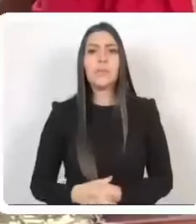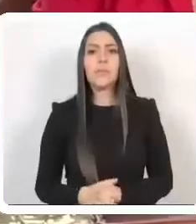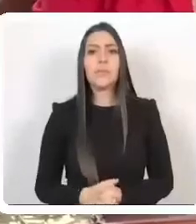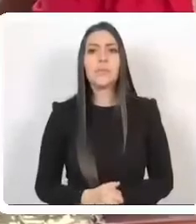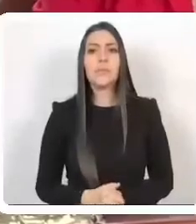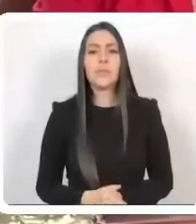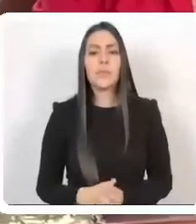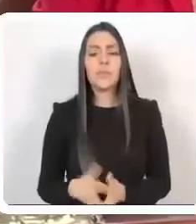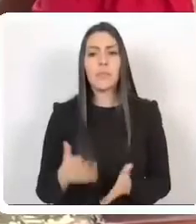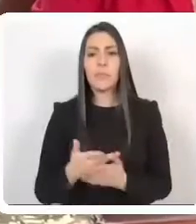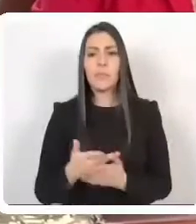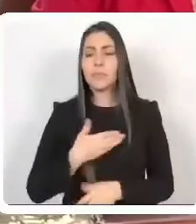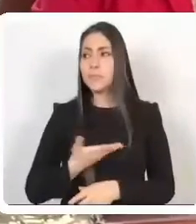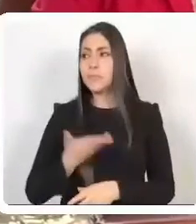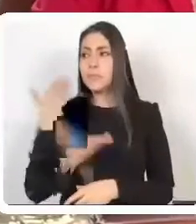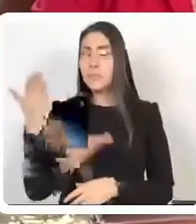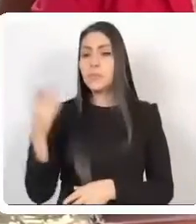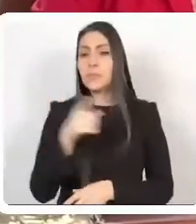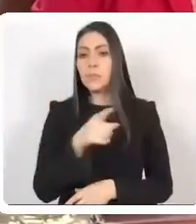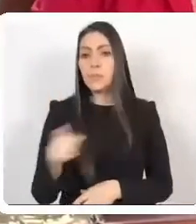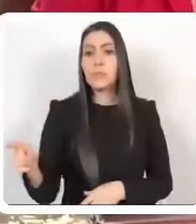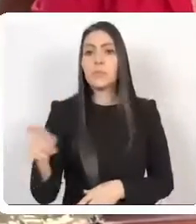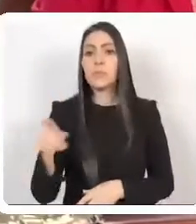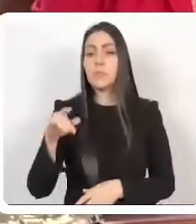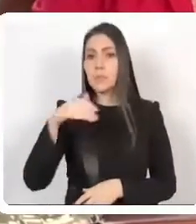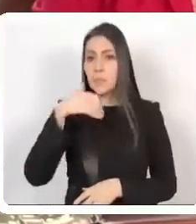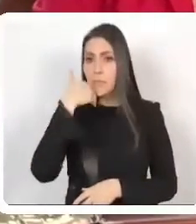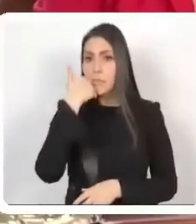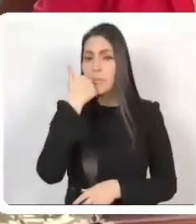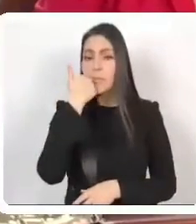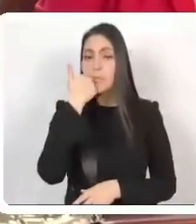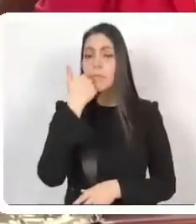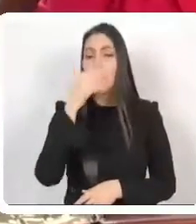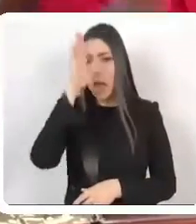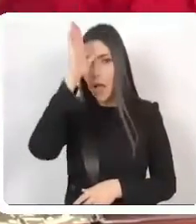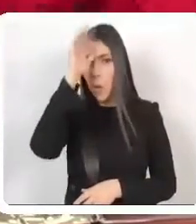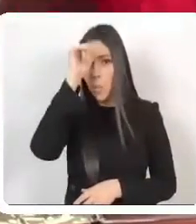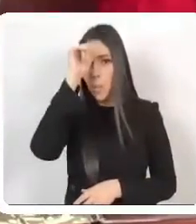solicito a quienes estén por su turno a discusión se sirvan levantar la mano.